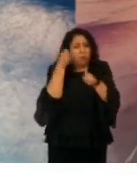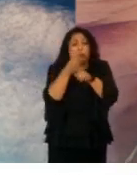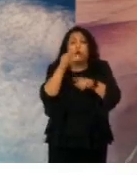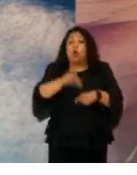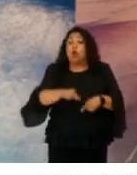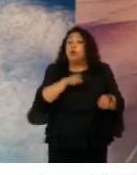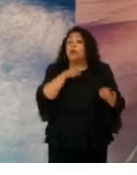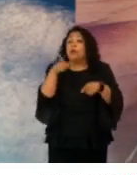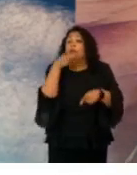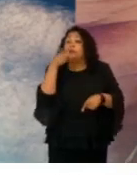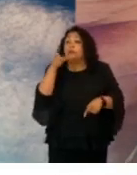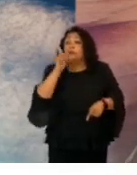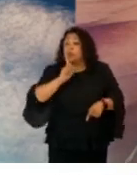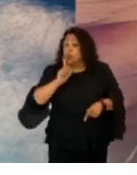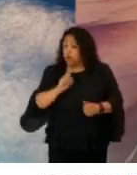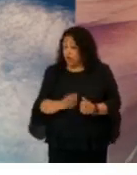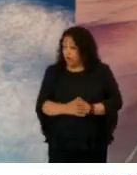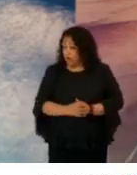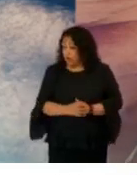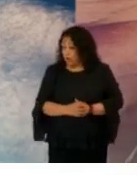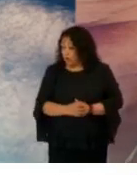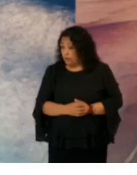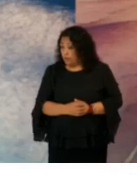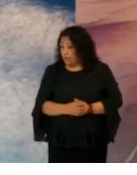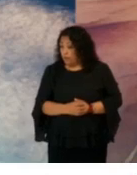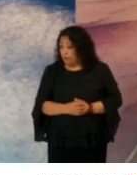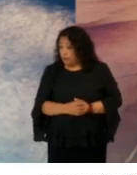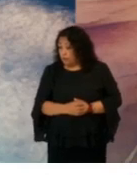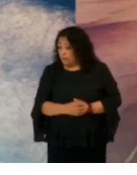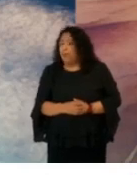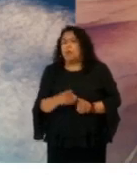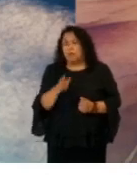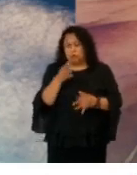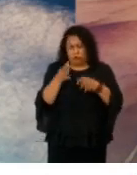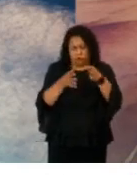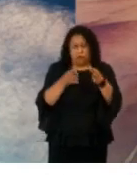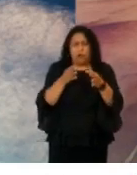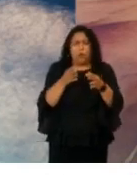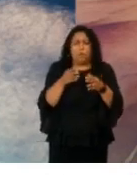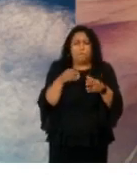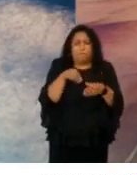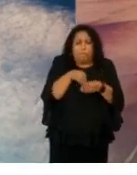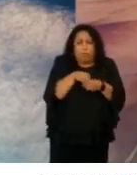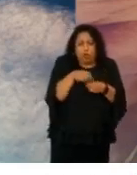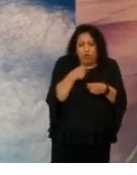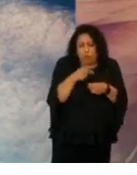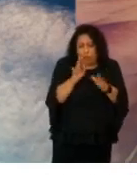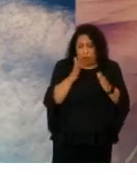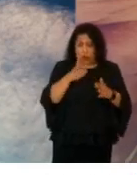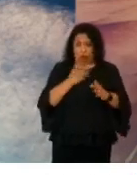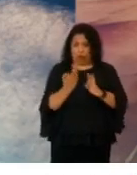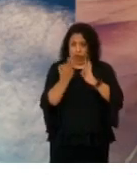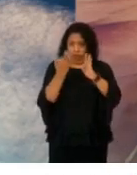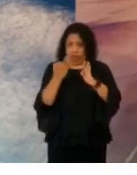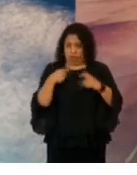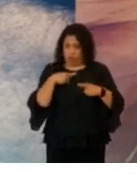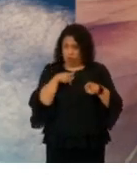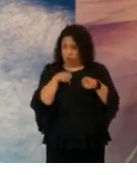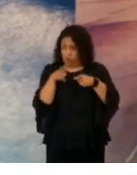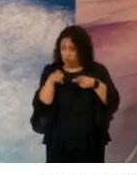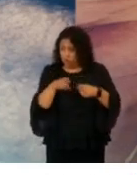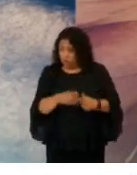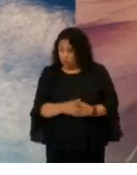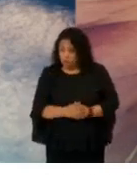puedes decir a una mujer, o sea, le puedes decir por redes sociales con una cuenta anónima, pero como personalmente le voy a decir,